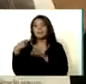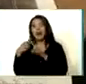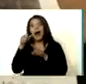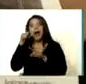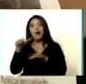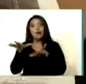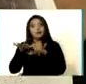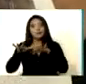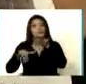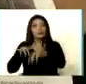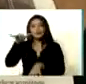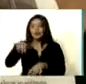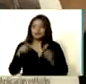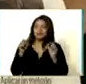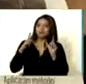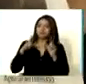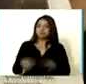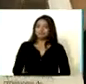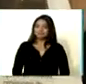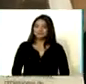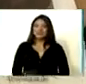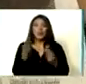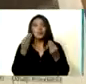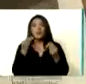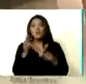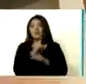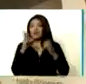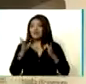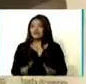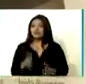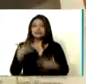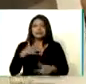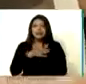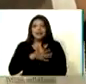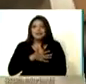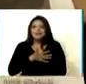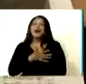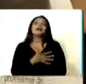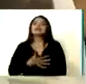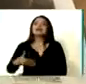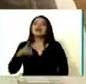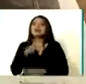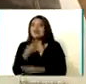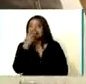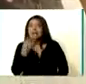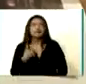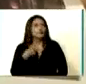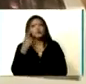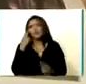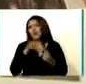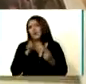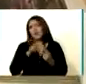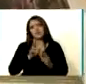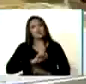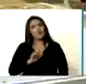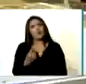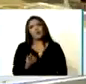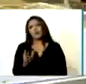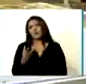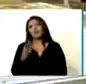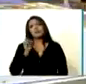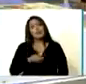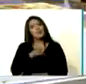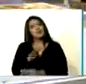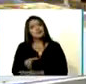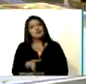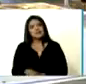acuático impresionante. Me imagino que muchos venezolanos estarán entusiasmados por visitarlo. Yo no lo conozco, las imágenes son impresionantes. Sí, ahí está, fotos